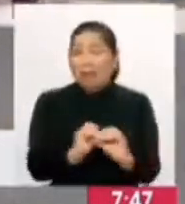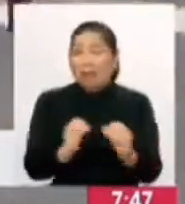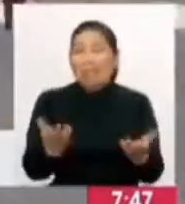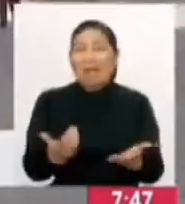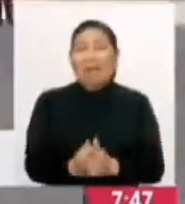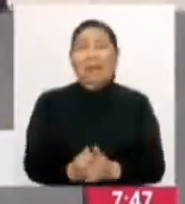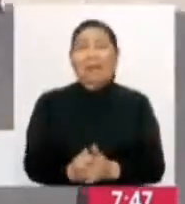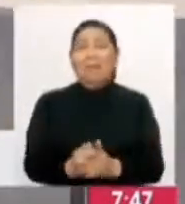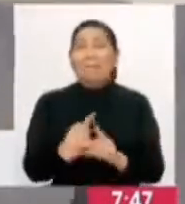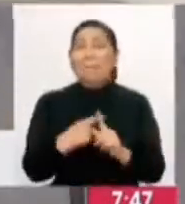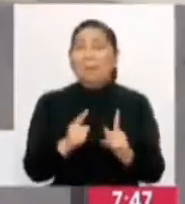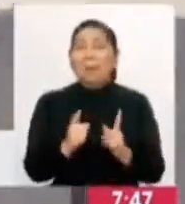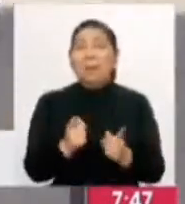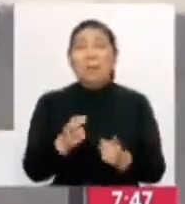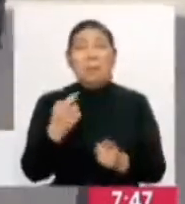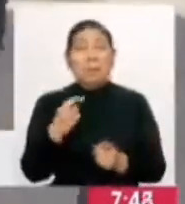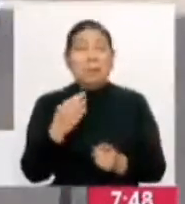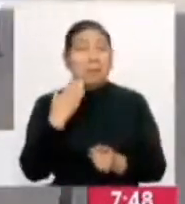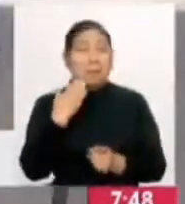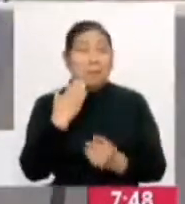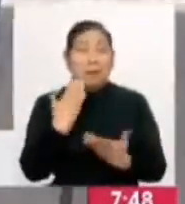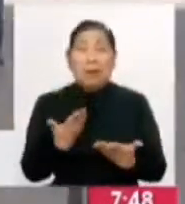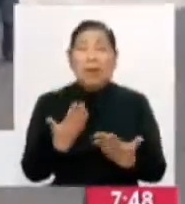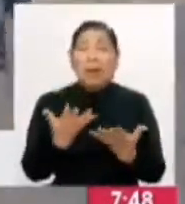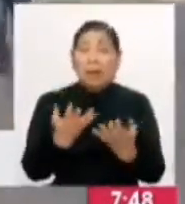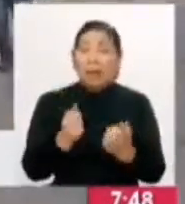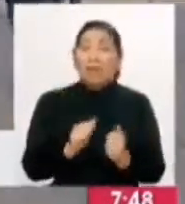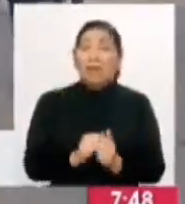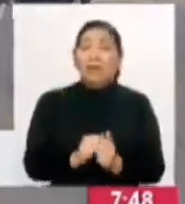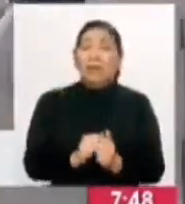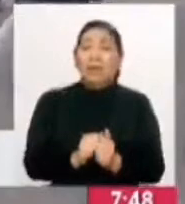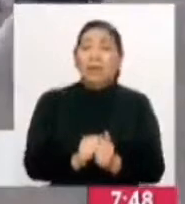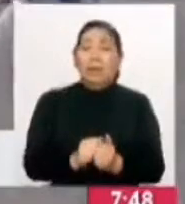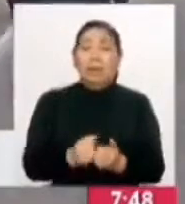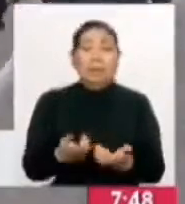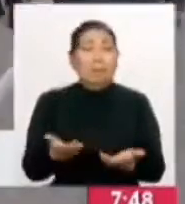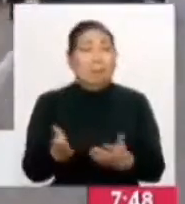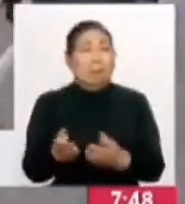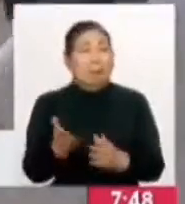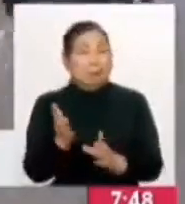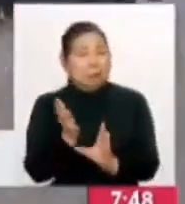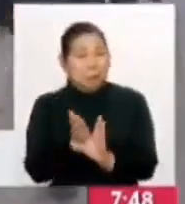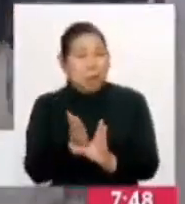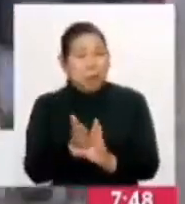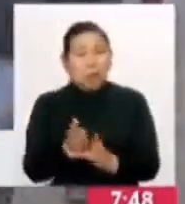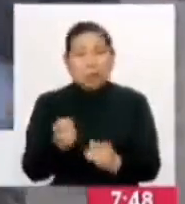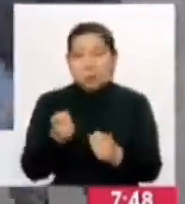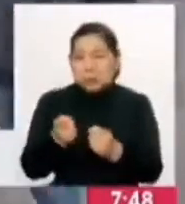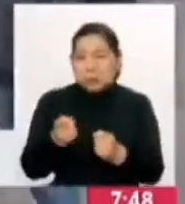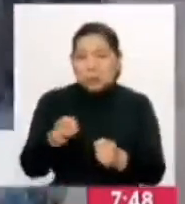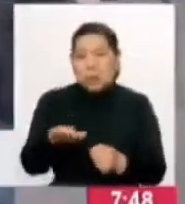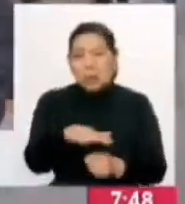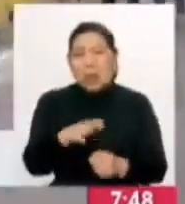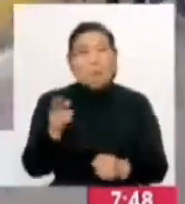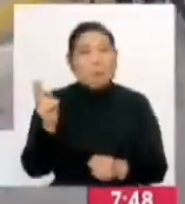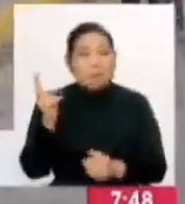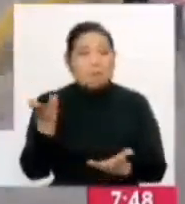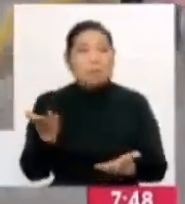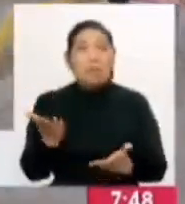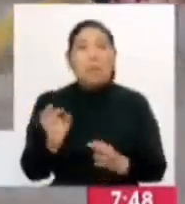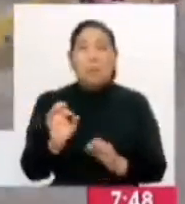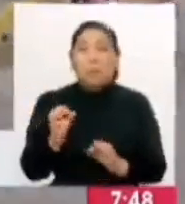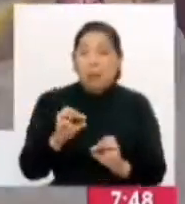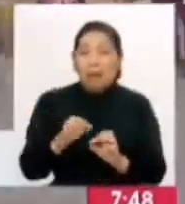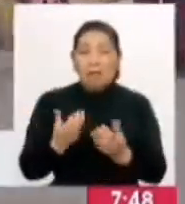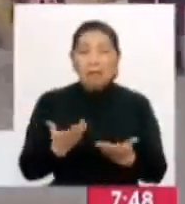correspondientes. Además, los padres de familia refieren pues de que ha habido un maltrato psicológico también, tanto a docentes, padres de